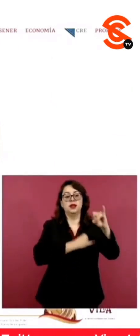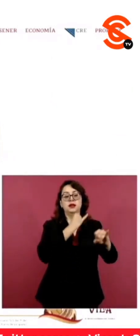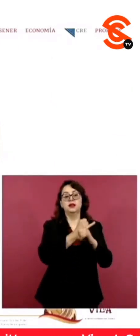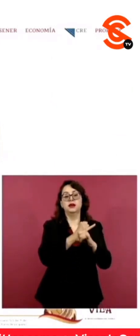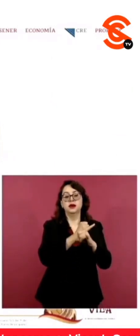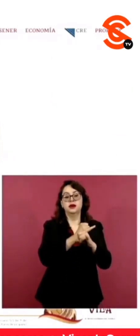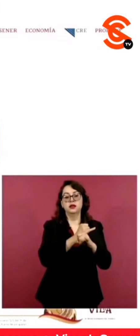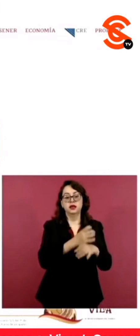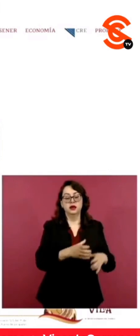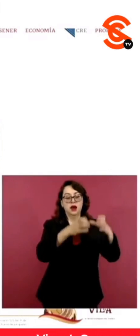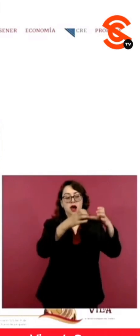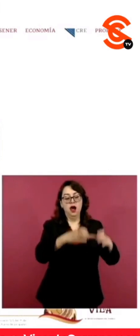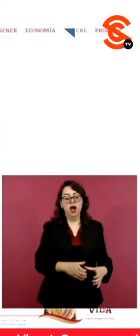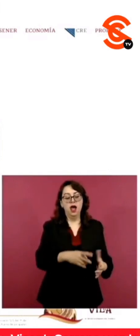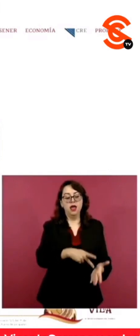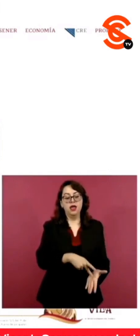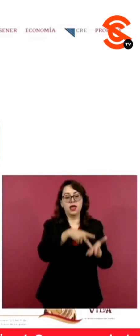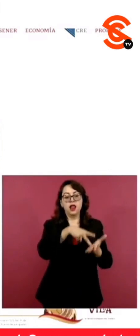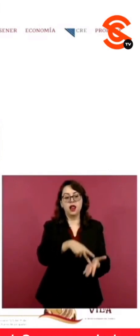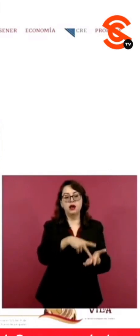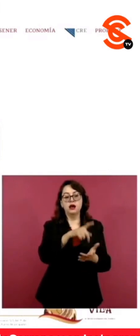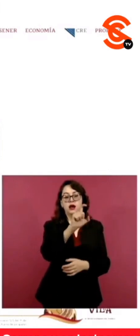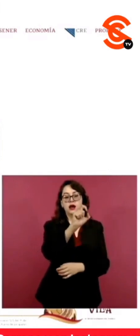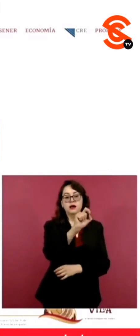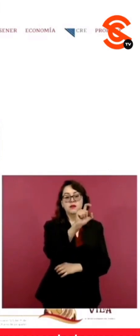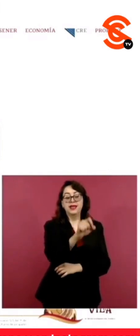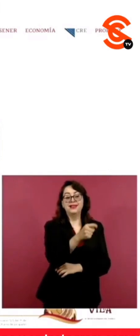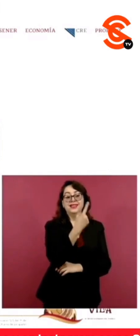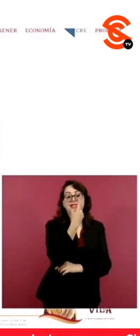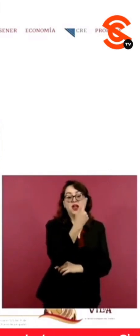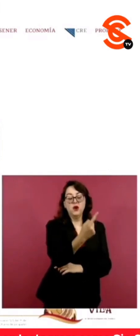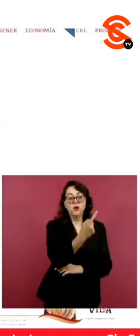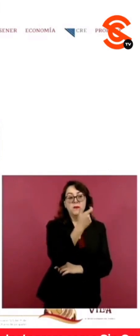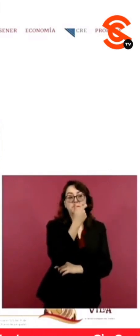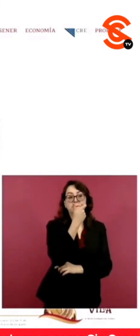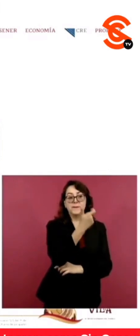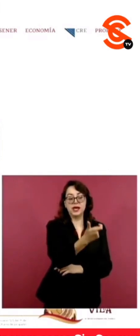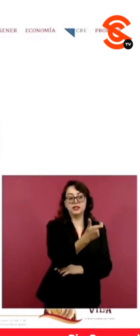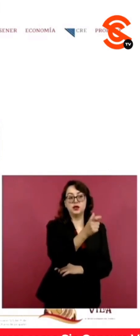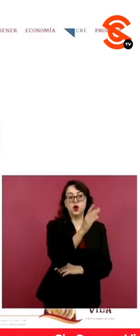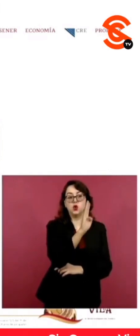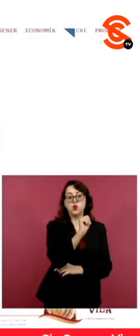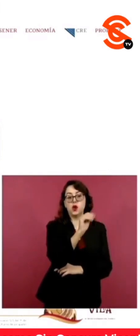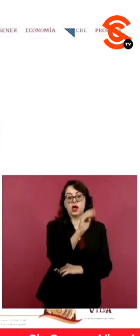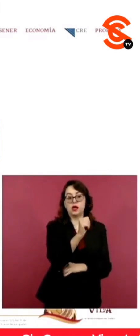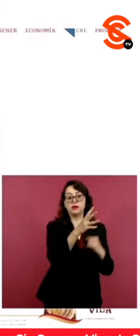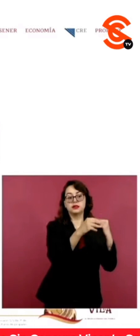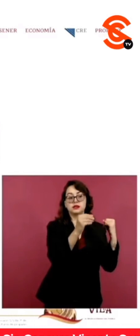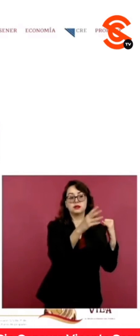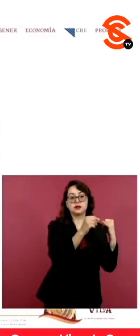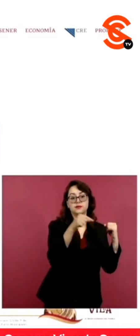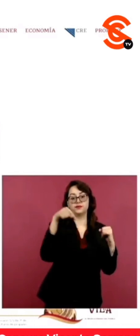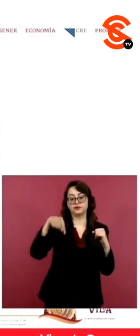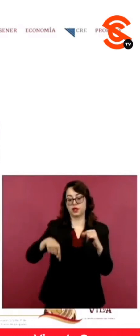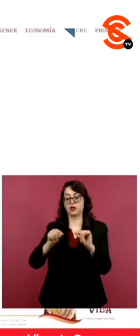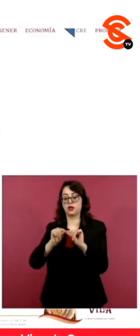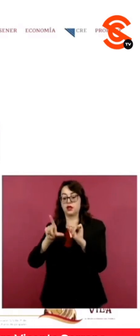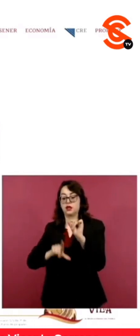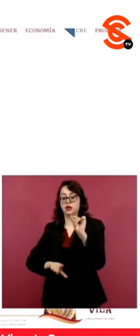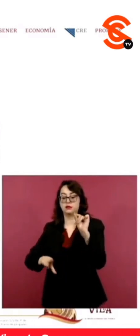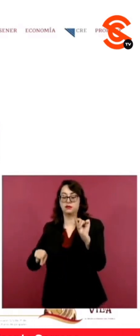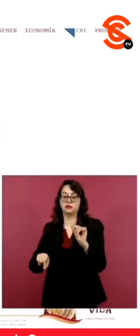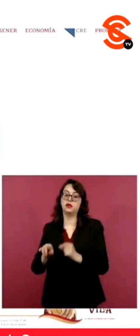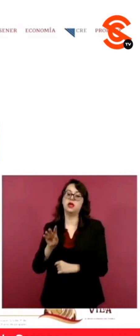21 pesos con 9 centavos, mientras que el promedio de las 220 regiones en el país, 16